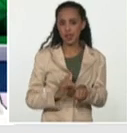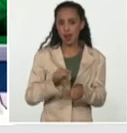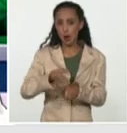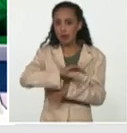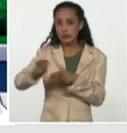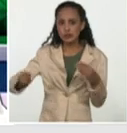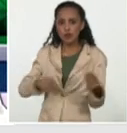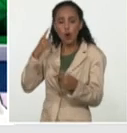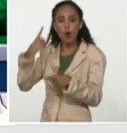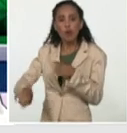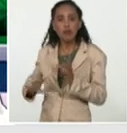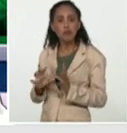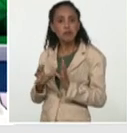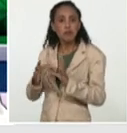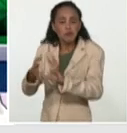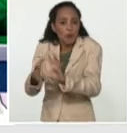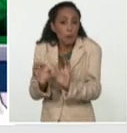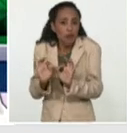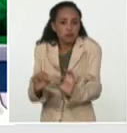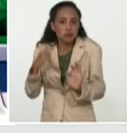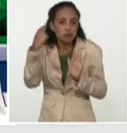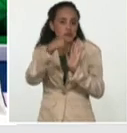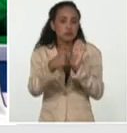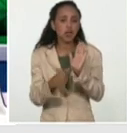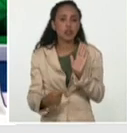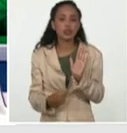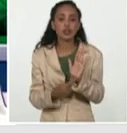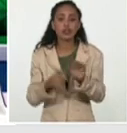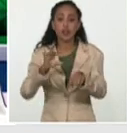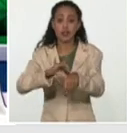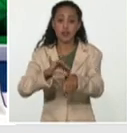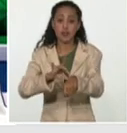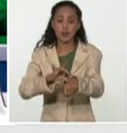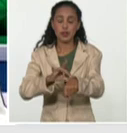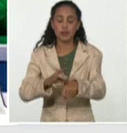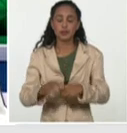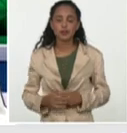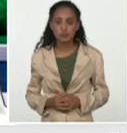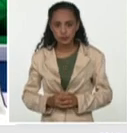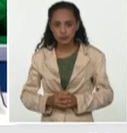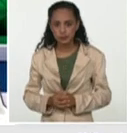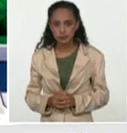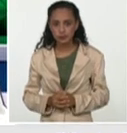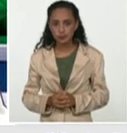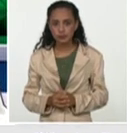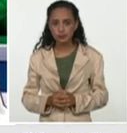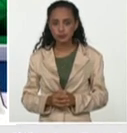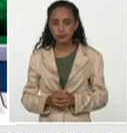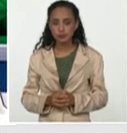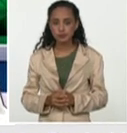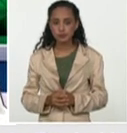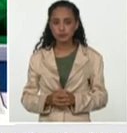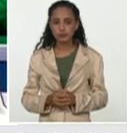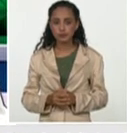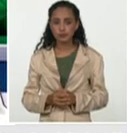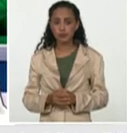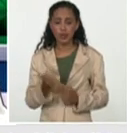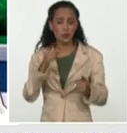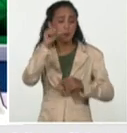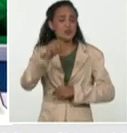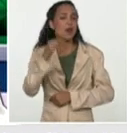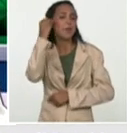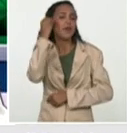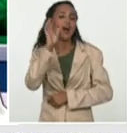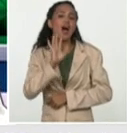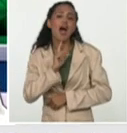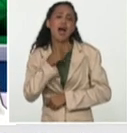tuvieron. Y cada día más se aleja el concepto de que no es un catarrito común el que